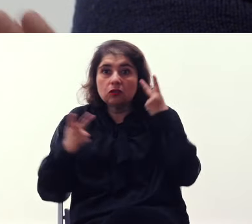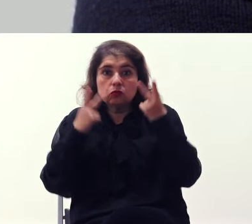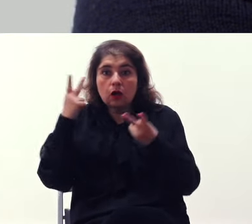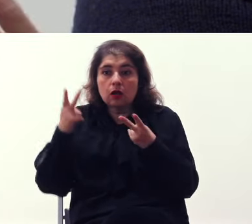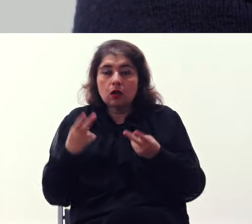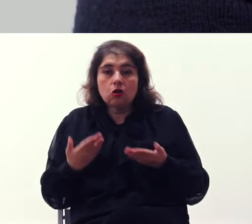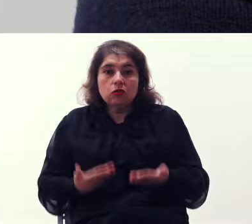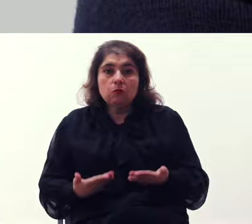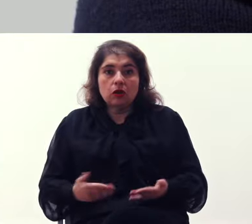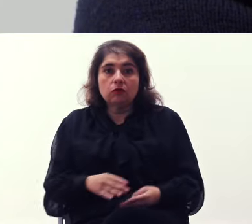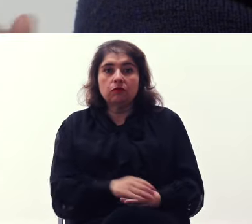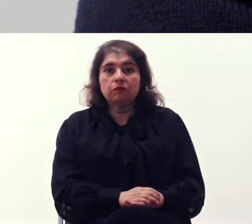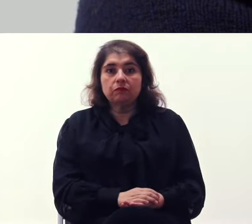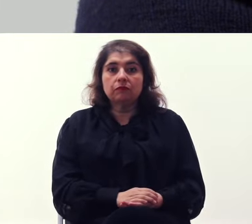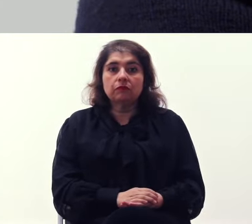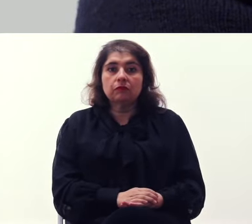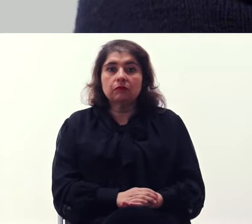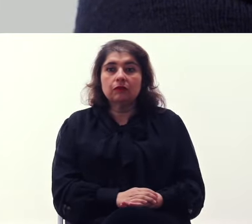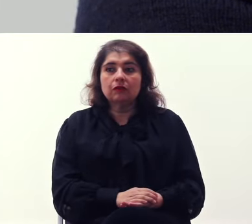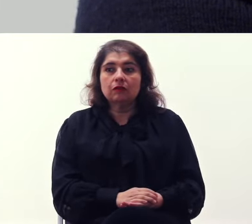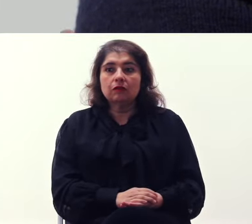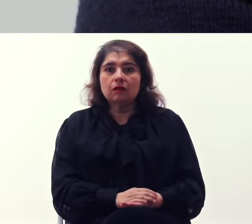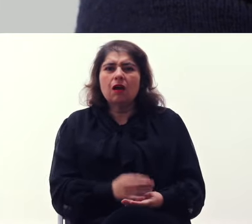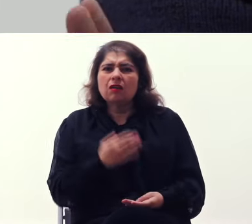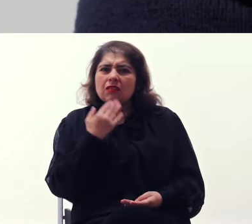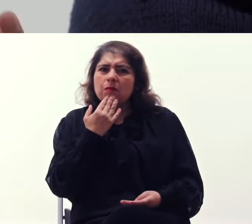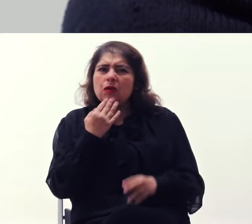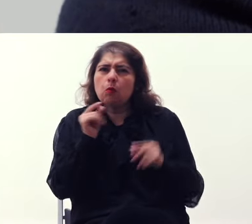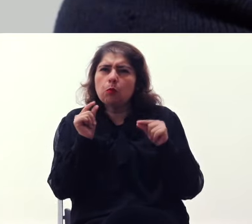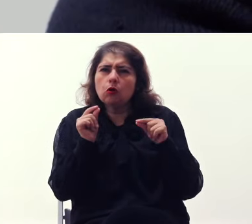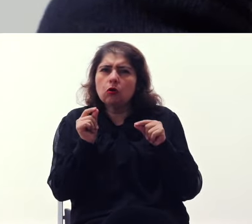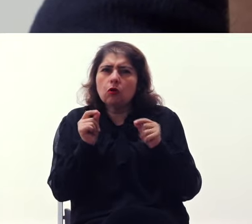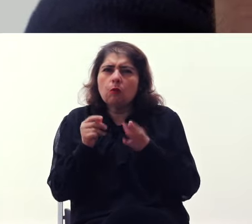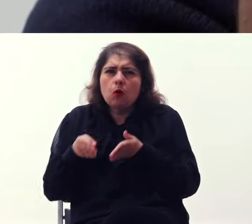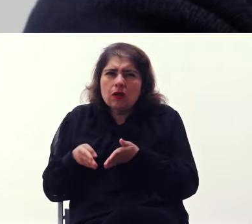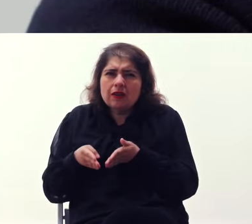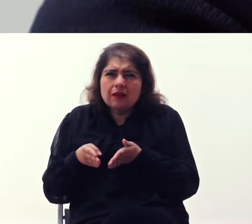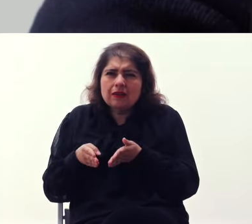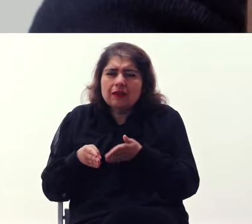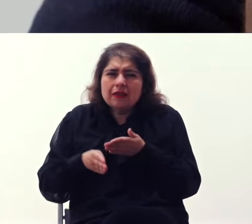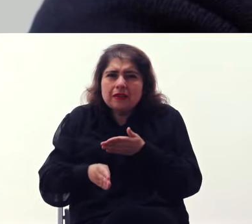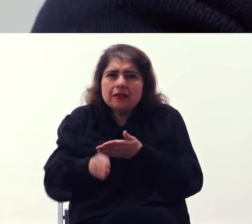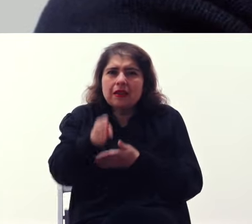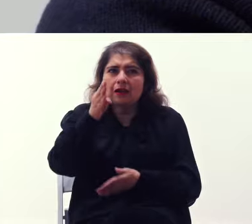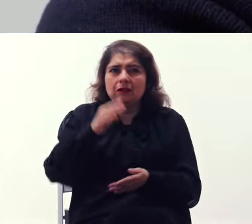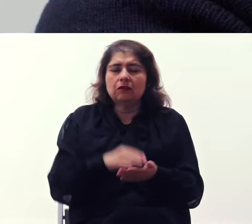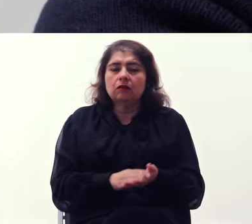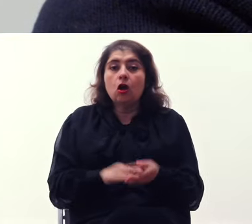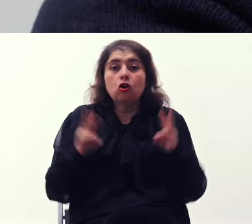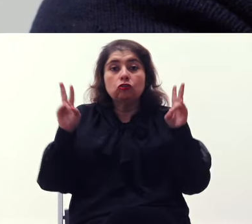realiza a nivel visual en lo contemporáneo, sino que hay una especie tal vez de línea que